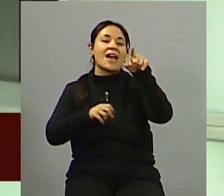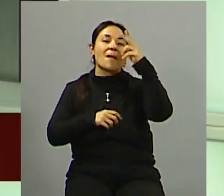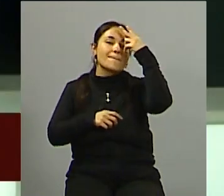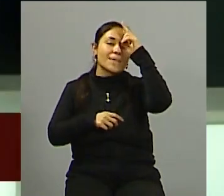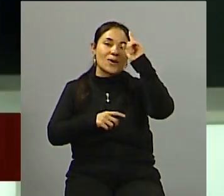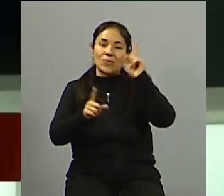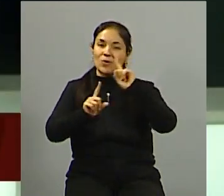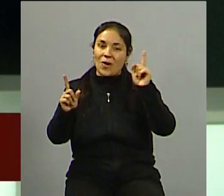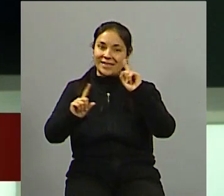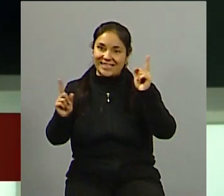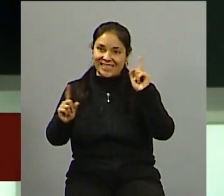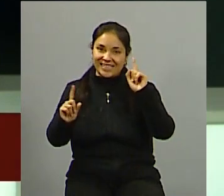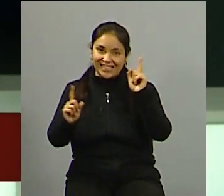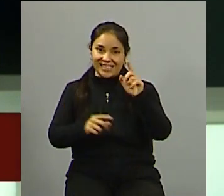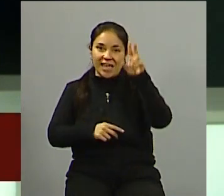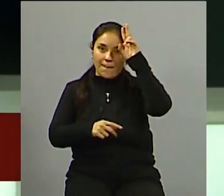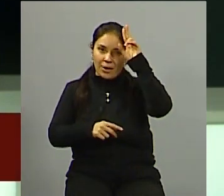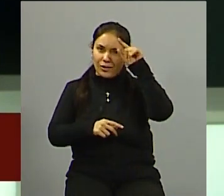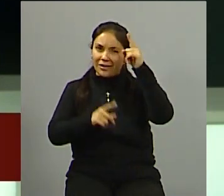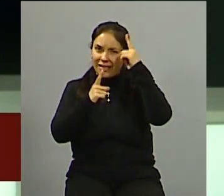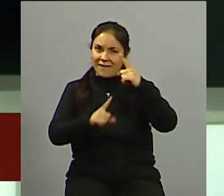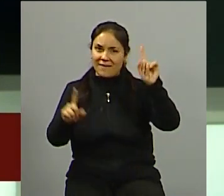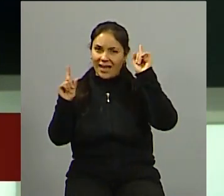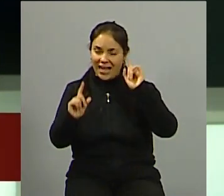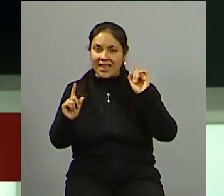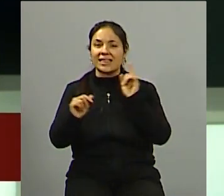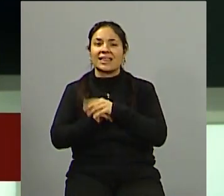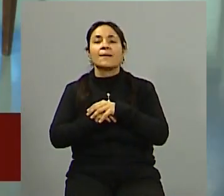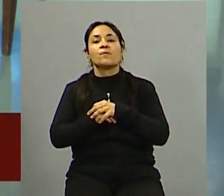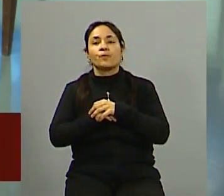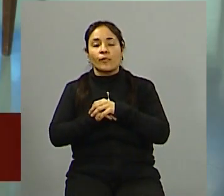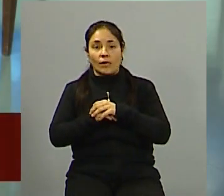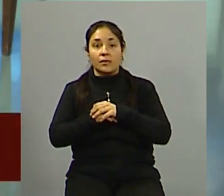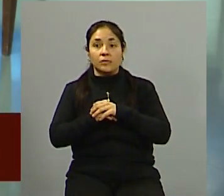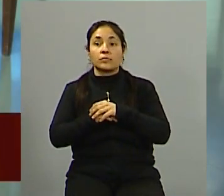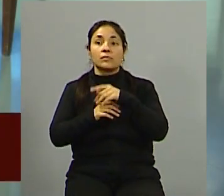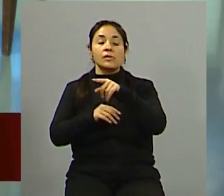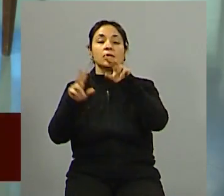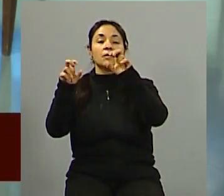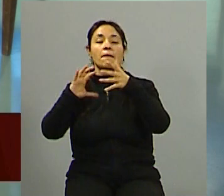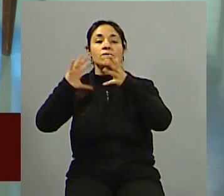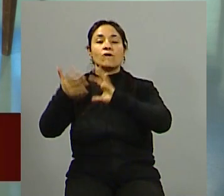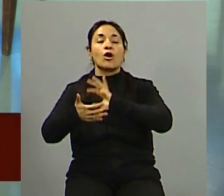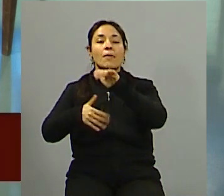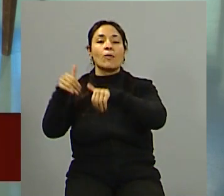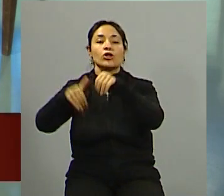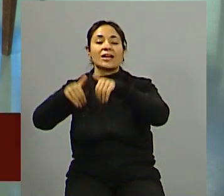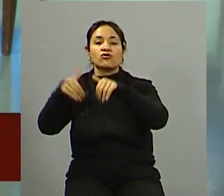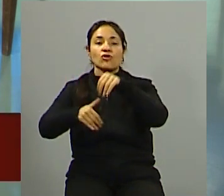realmente, vamos a decir que es un experimento bastante complejo, ¿sí? Los sistemas parlamentaristas que en